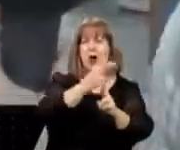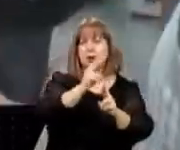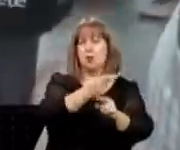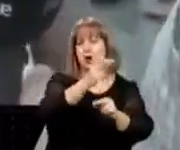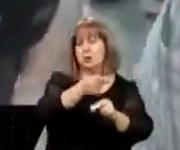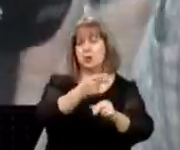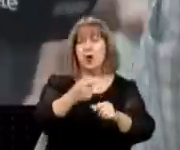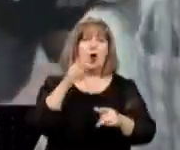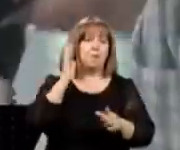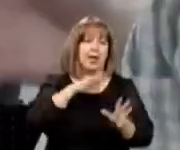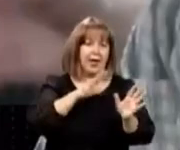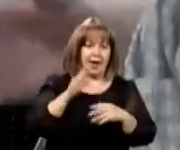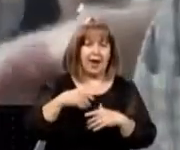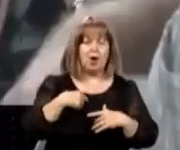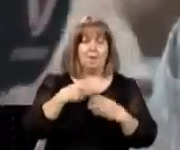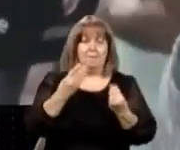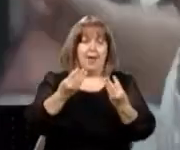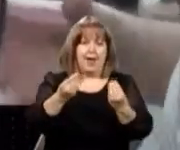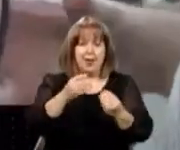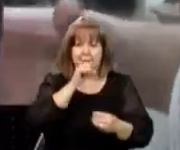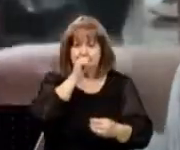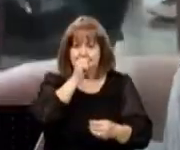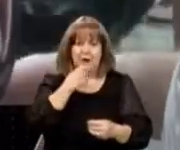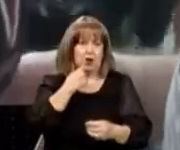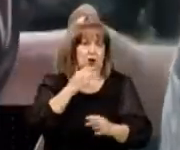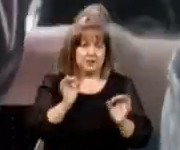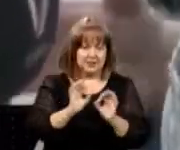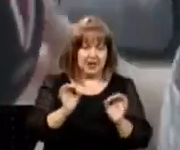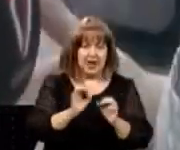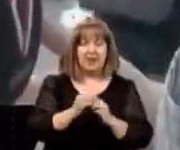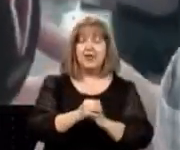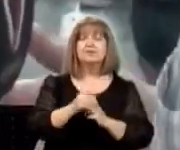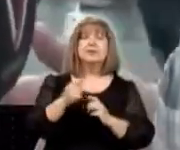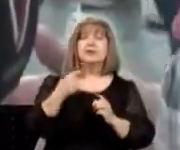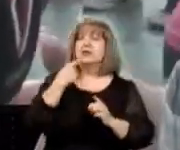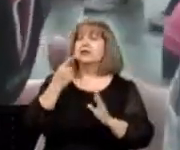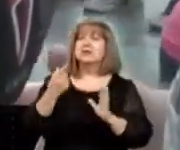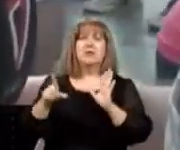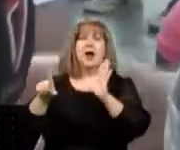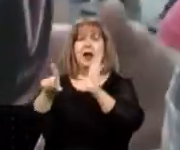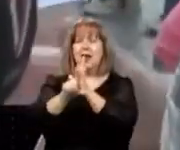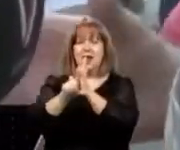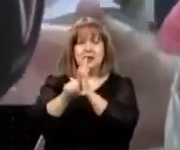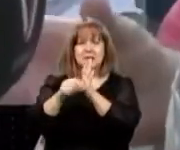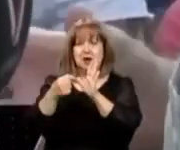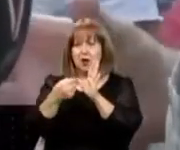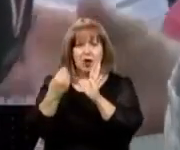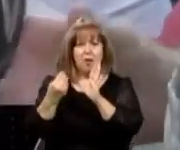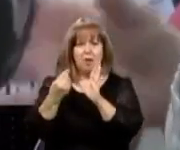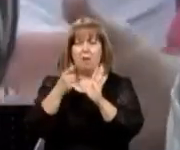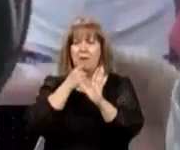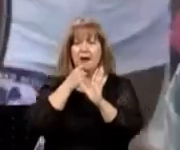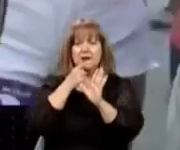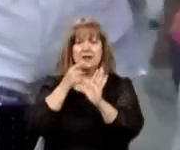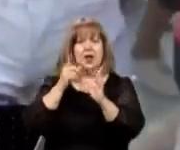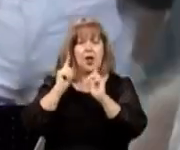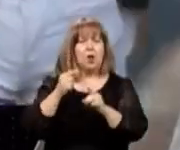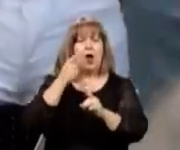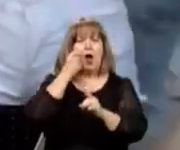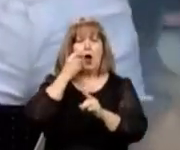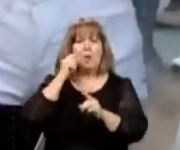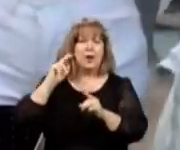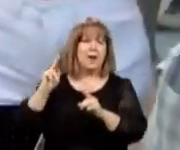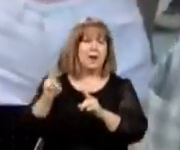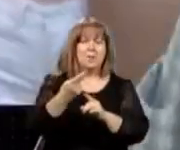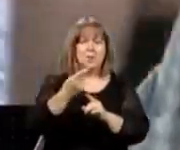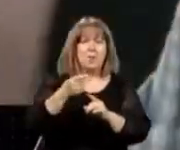miedo. Ahora, marchan ustedes, tenemos las leyes, pero hay hombres que siguen matando a las mujeres. Es como que nadie puede ponerle solución a